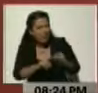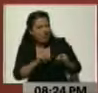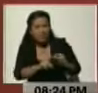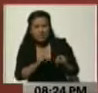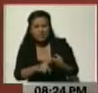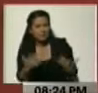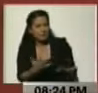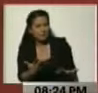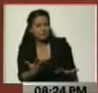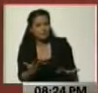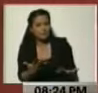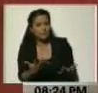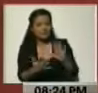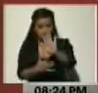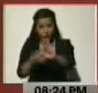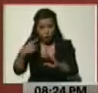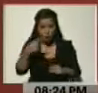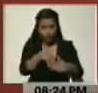Pues yo